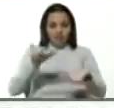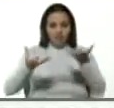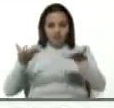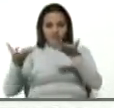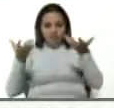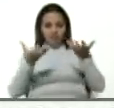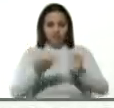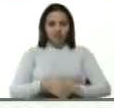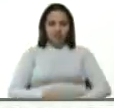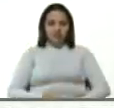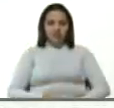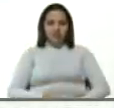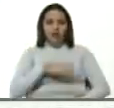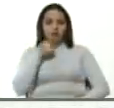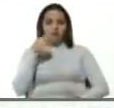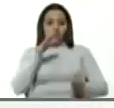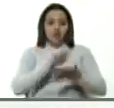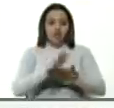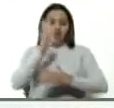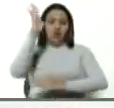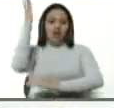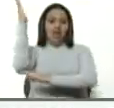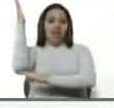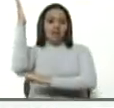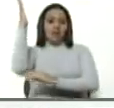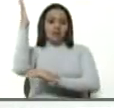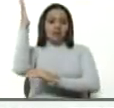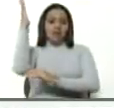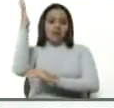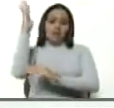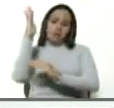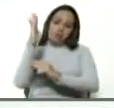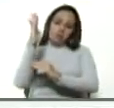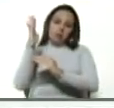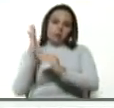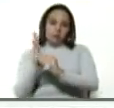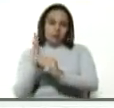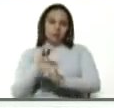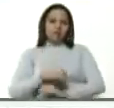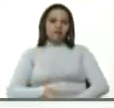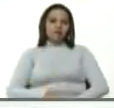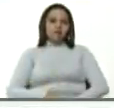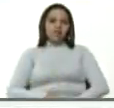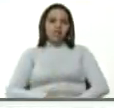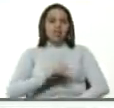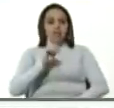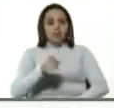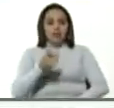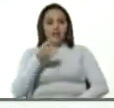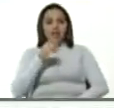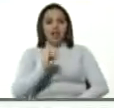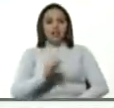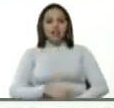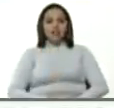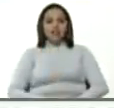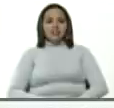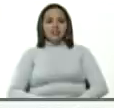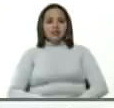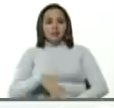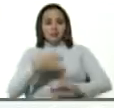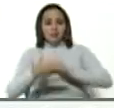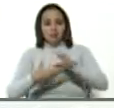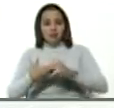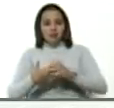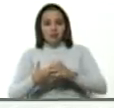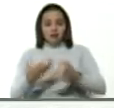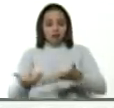afectando especies de vegetación alta, media y baja, afectando también cursos de agua,